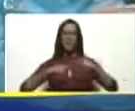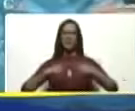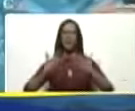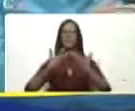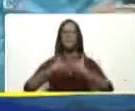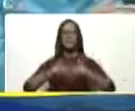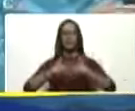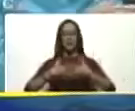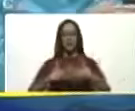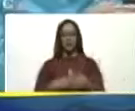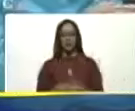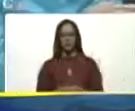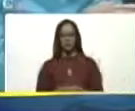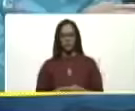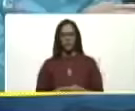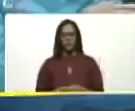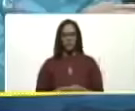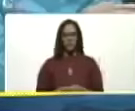empresarial.